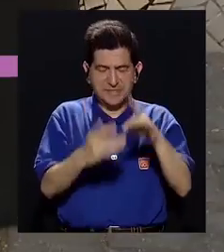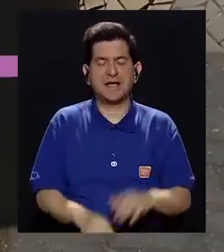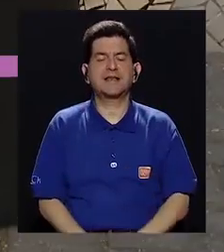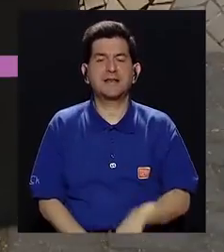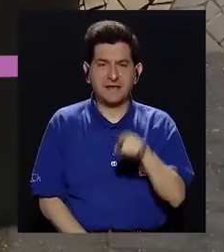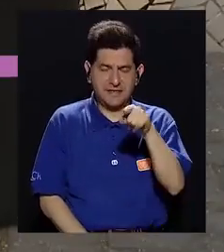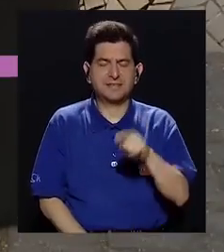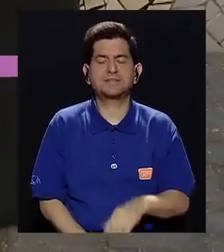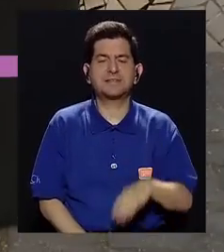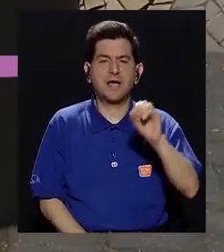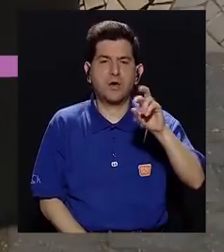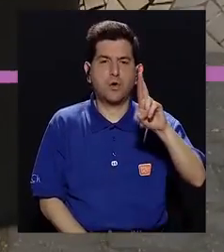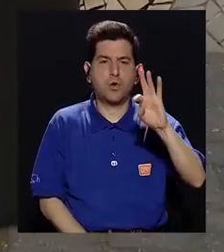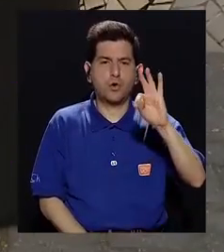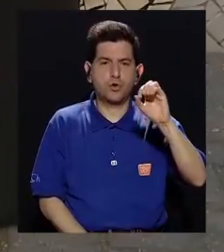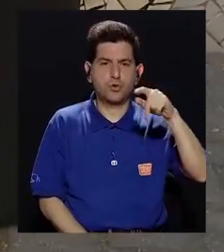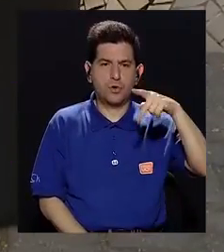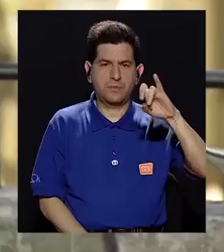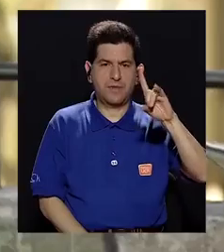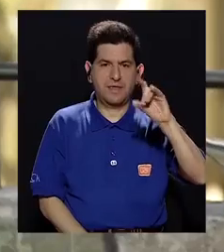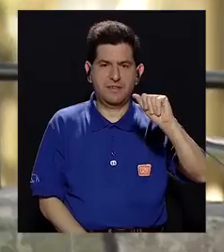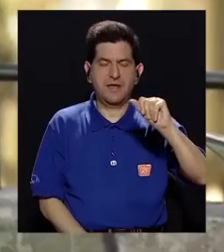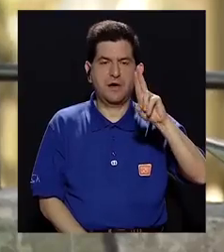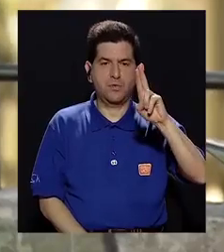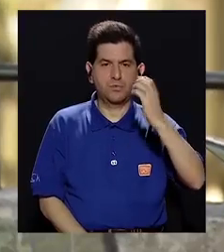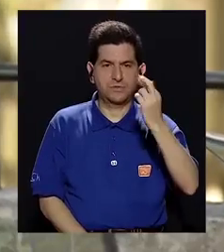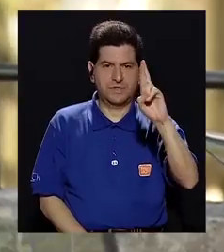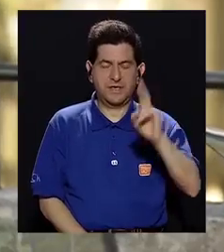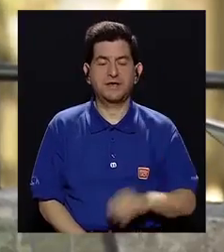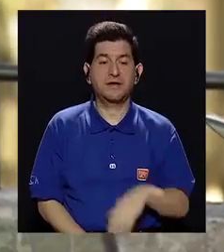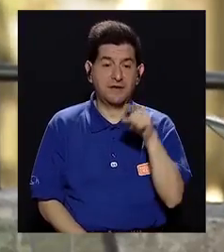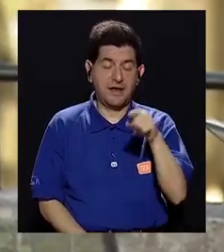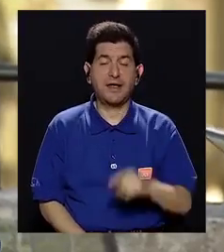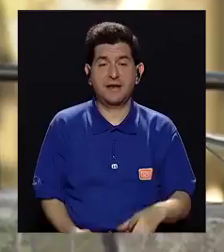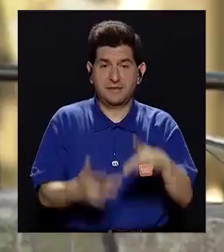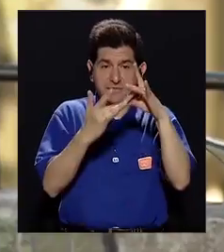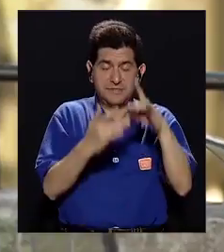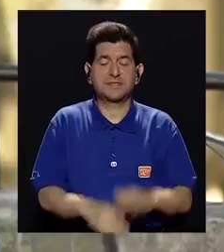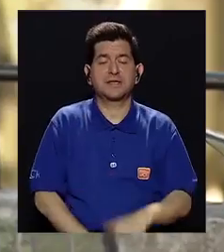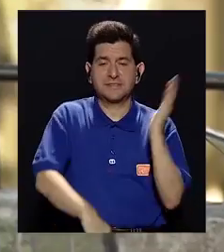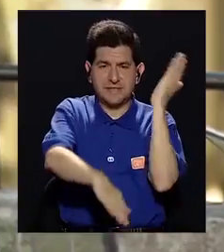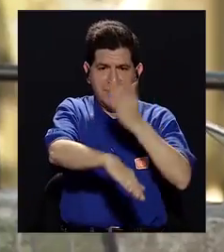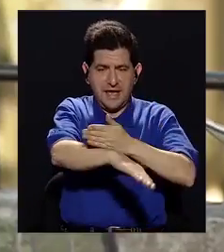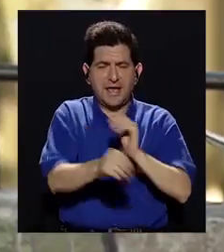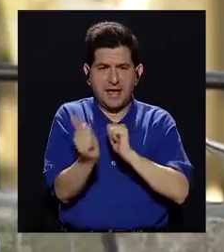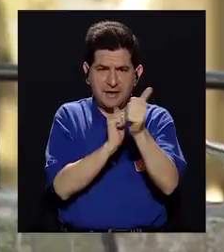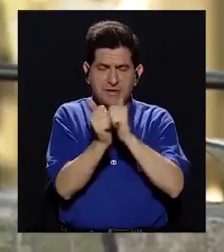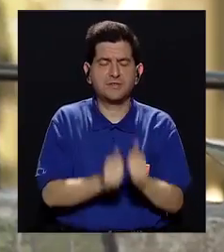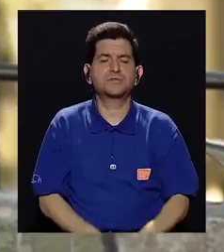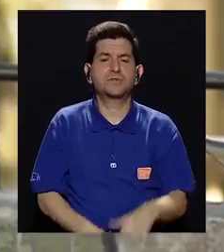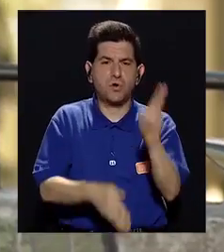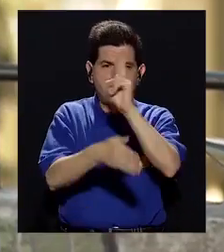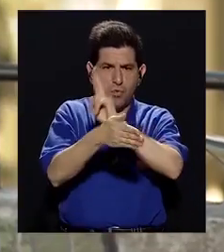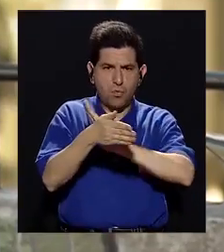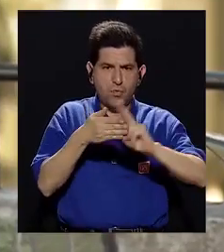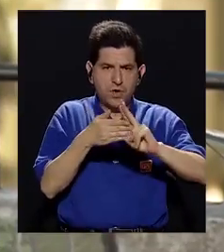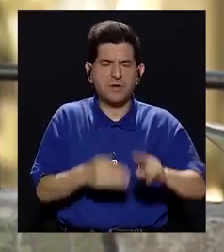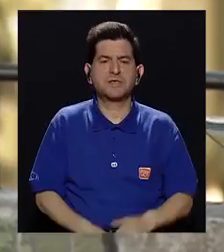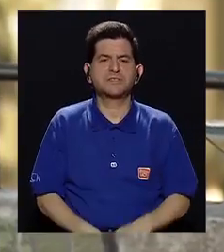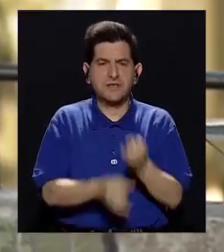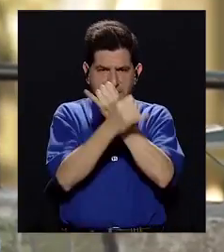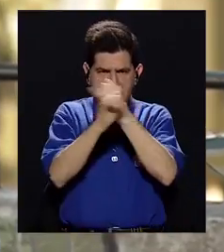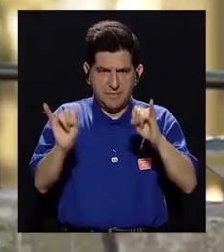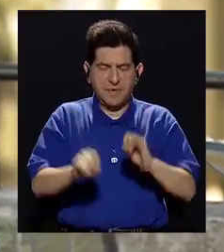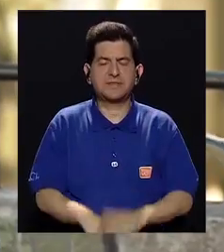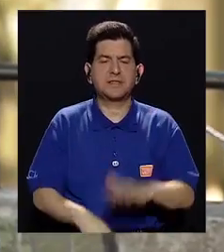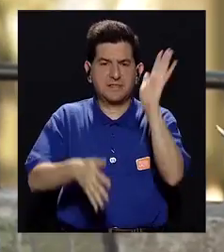ortopedia y traumatología de la Universidad de Costa Rica, especialista además en lesiones deportivas de la Universidad Autónoma de Barcelona y